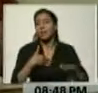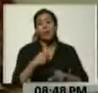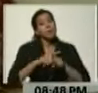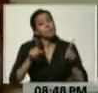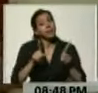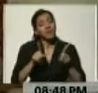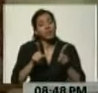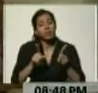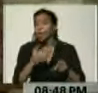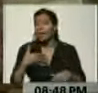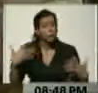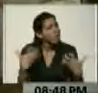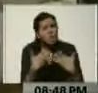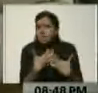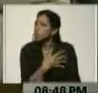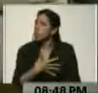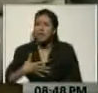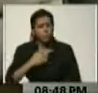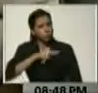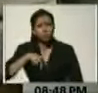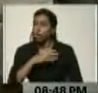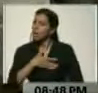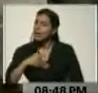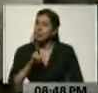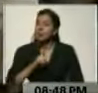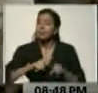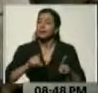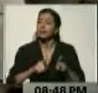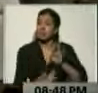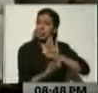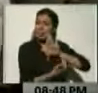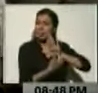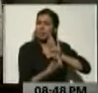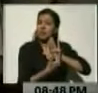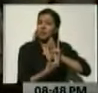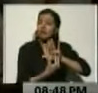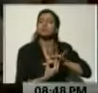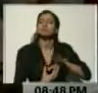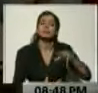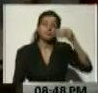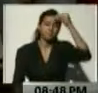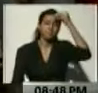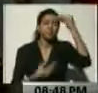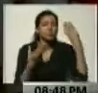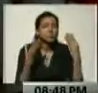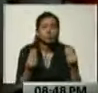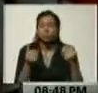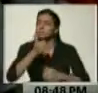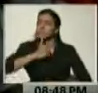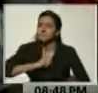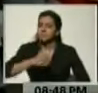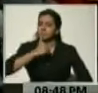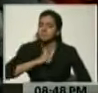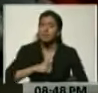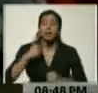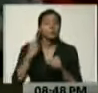No queríamos violencia. Pero ¿cuánto hemos aprendido y cuántas pruebas hemos pasado?